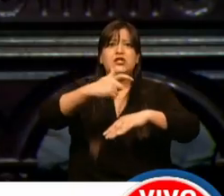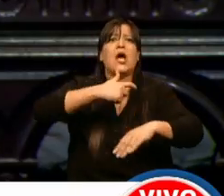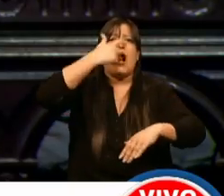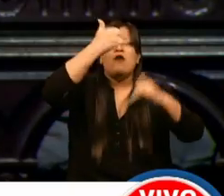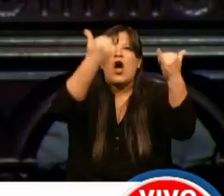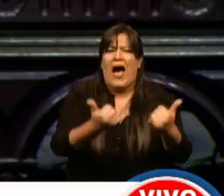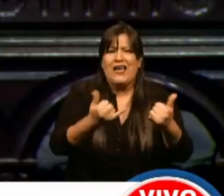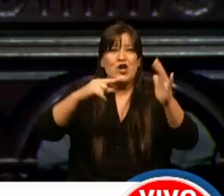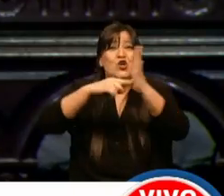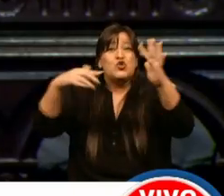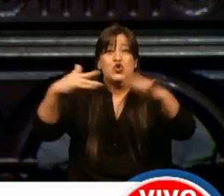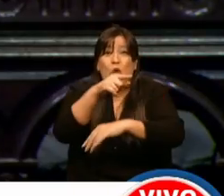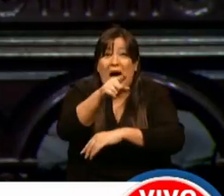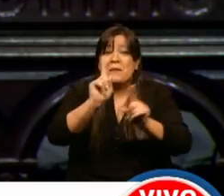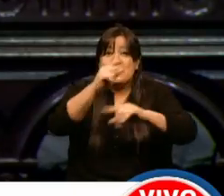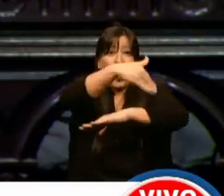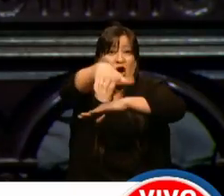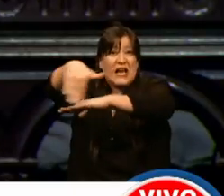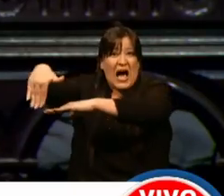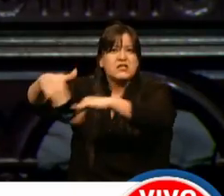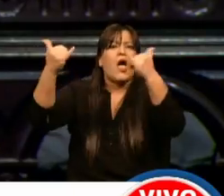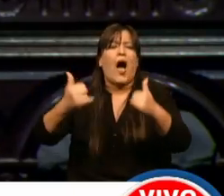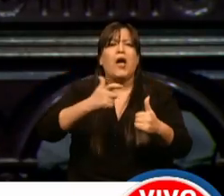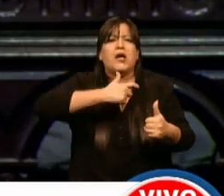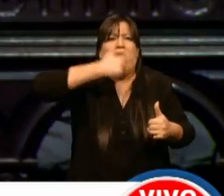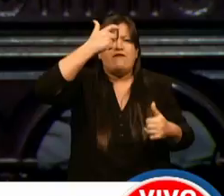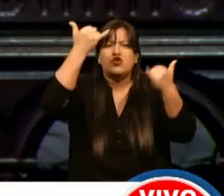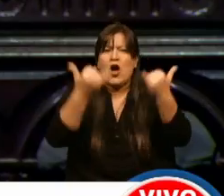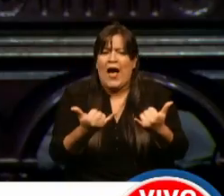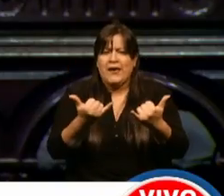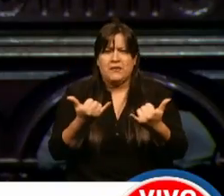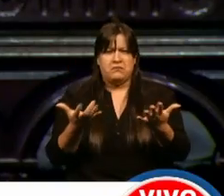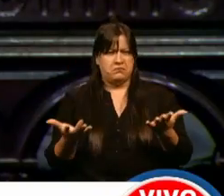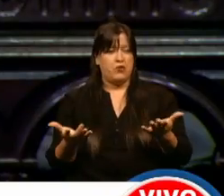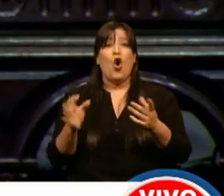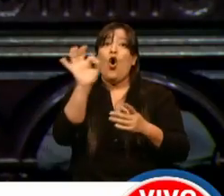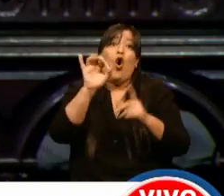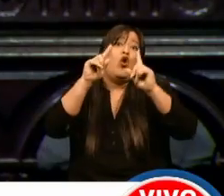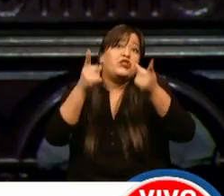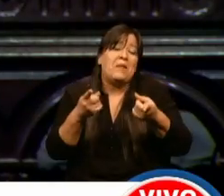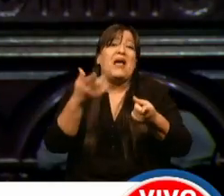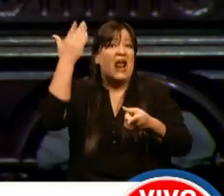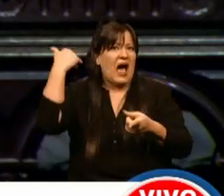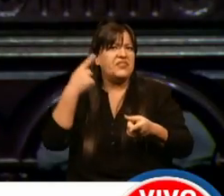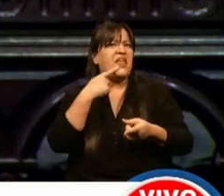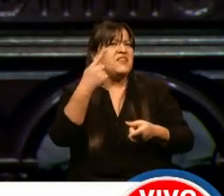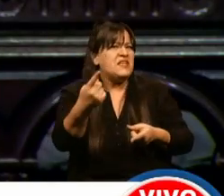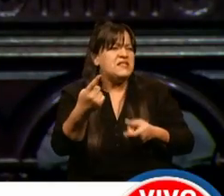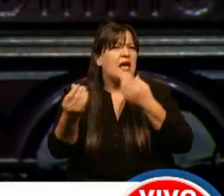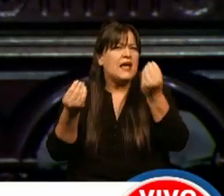ciudades con veredas calefaccionadas o también o también